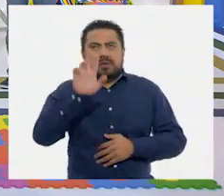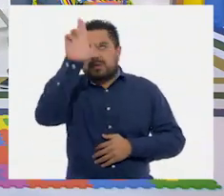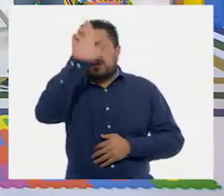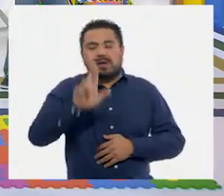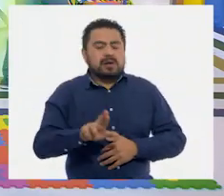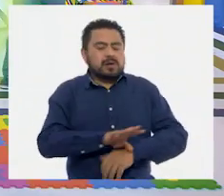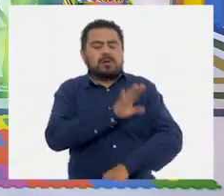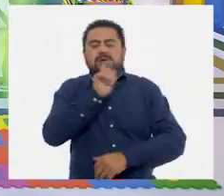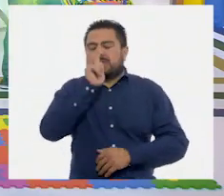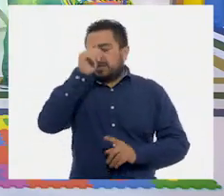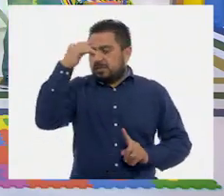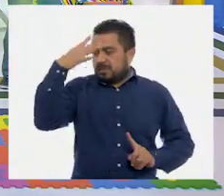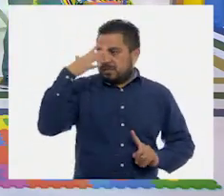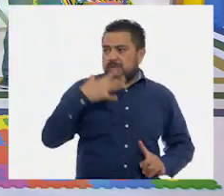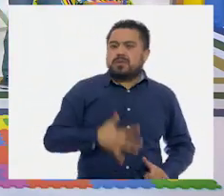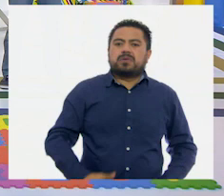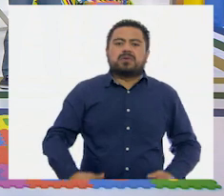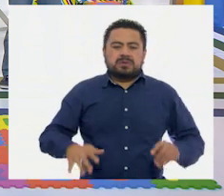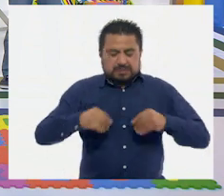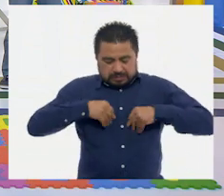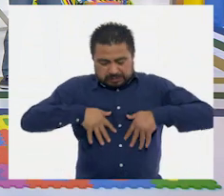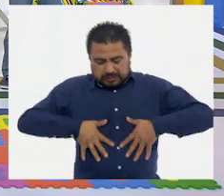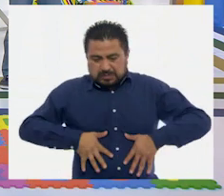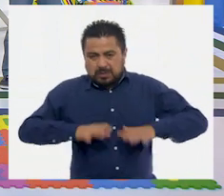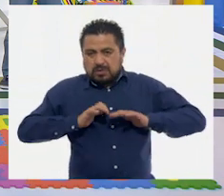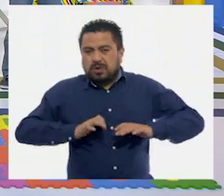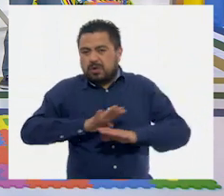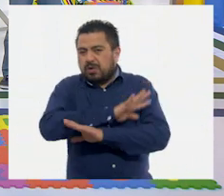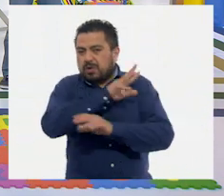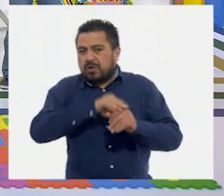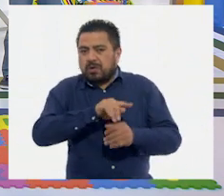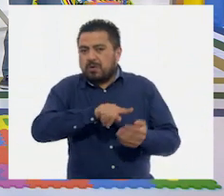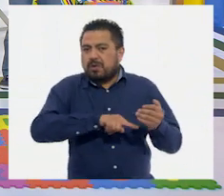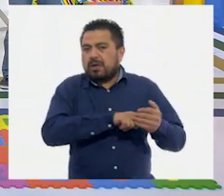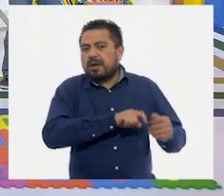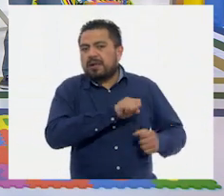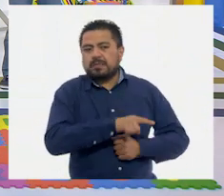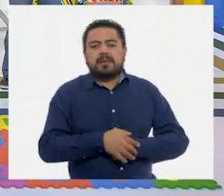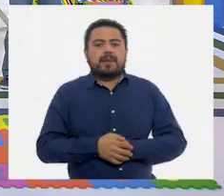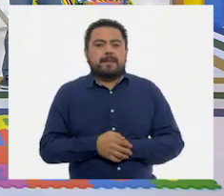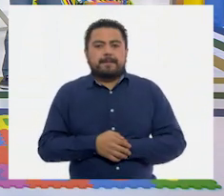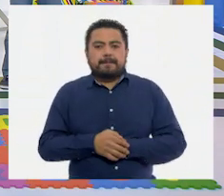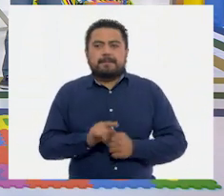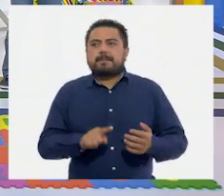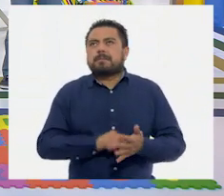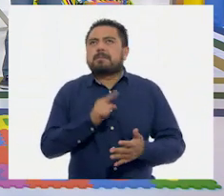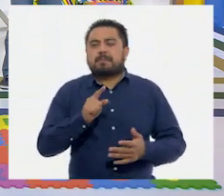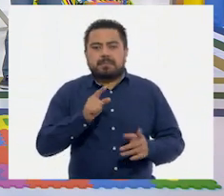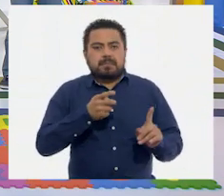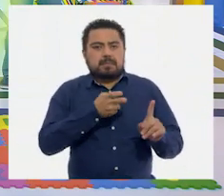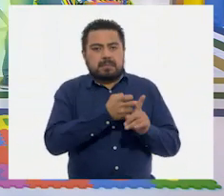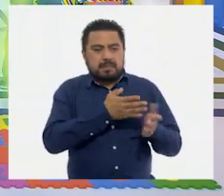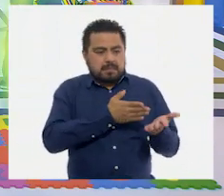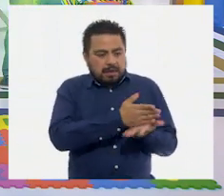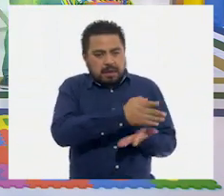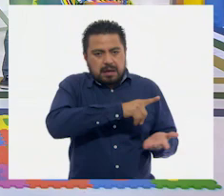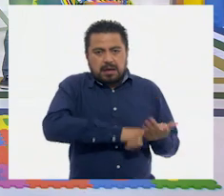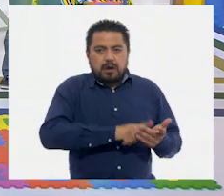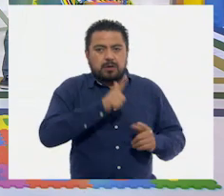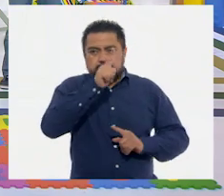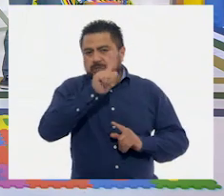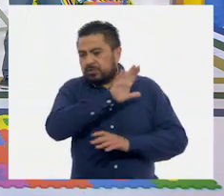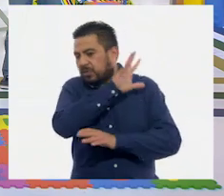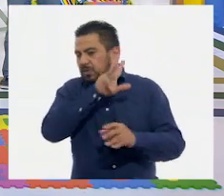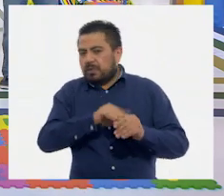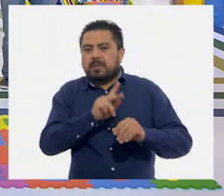luz nos iluminara en todo el cuerpo y pasara por todos lados. Una vez que pasa este rayo de luz por todo